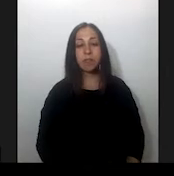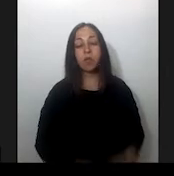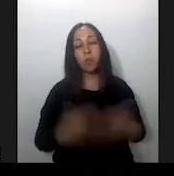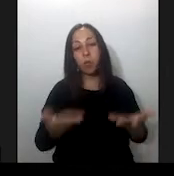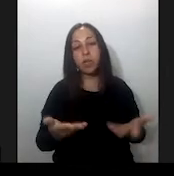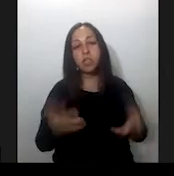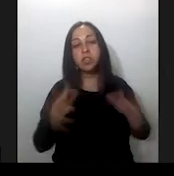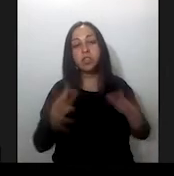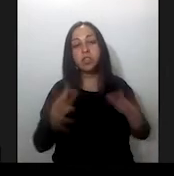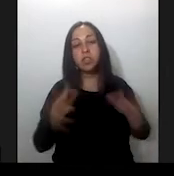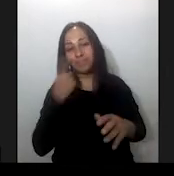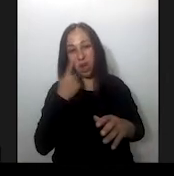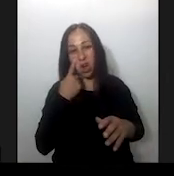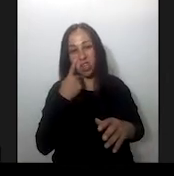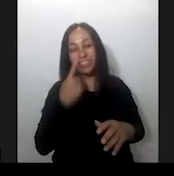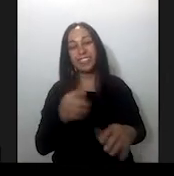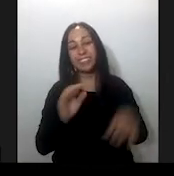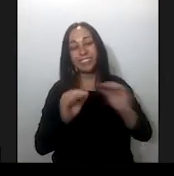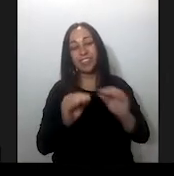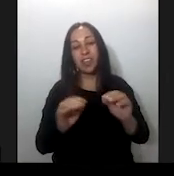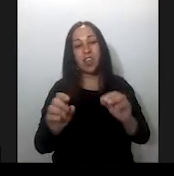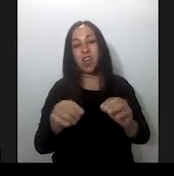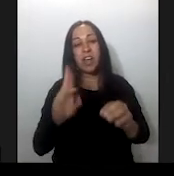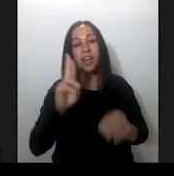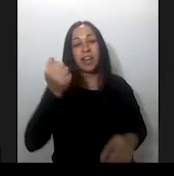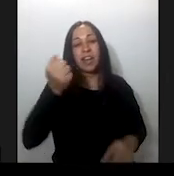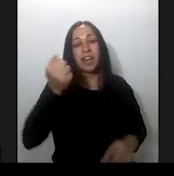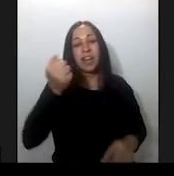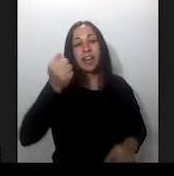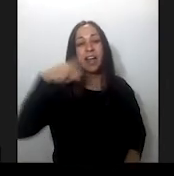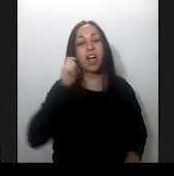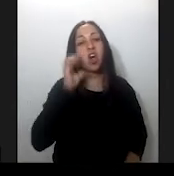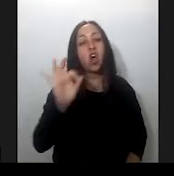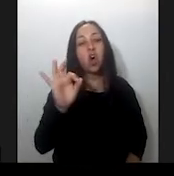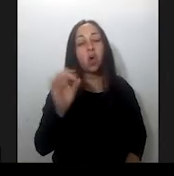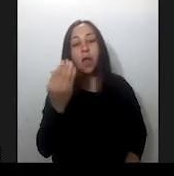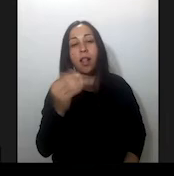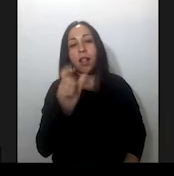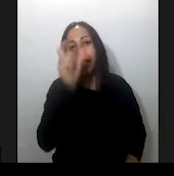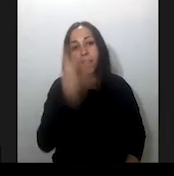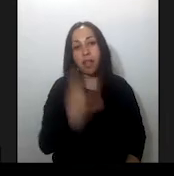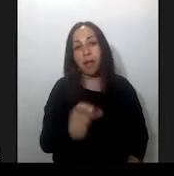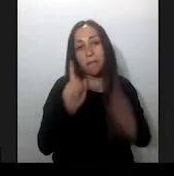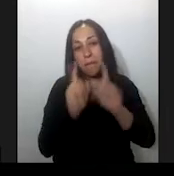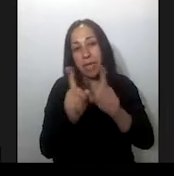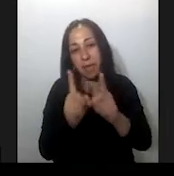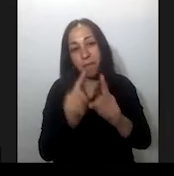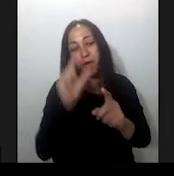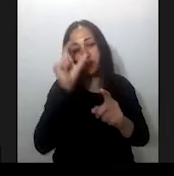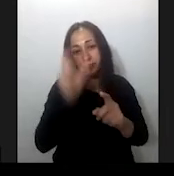Bueno, y esto es un poco lo que ya conocemos. Me va a decir cuál es el rango. Es lo mismo, ¿no?